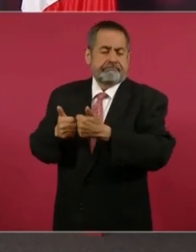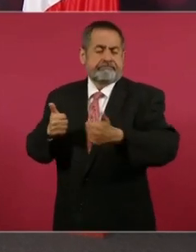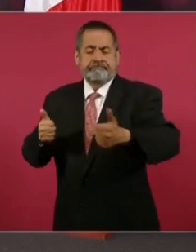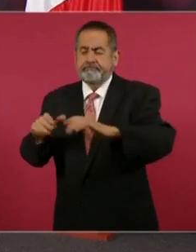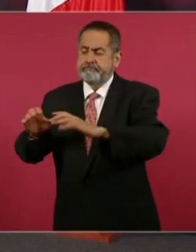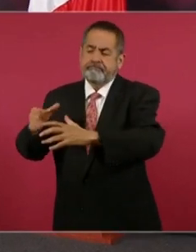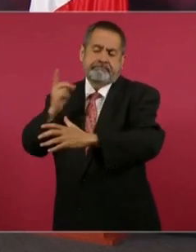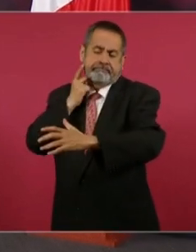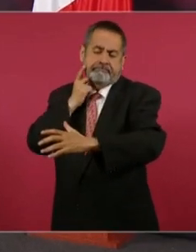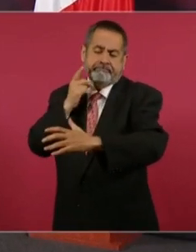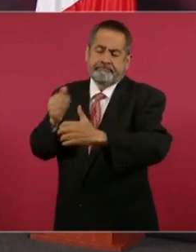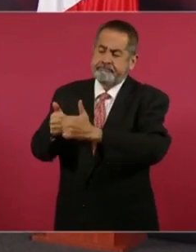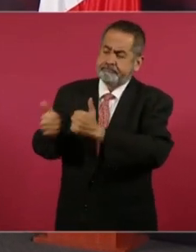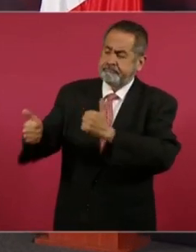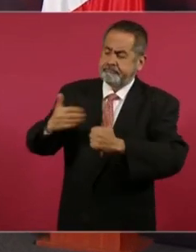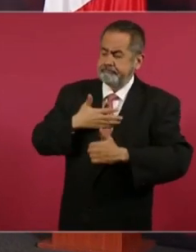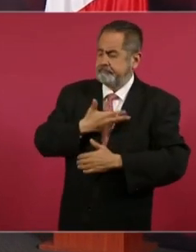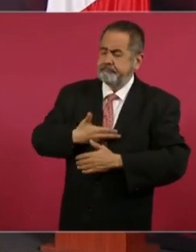¿Había división de poderes?